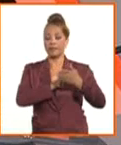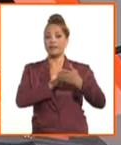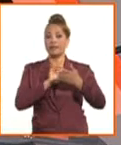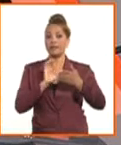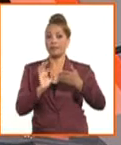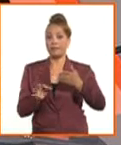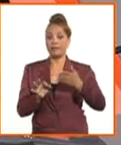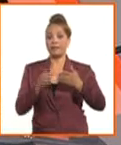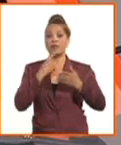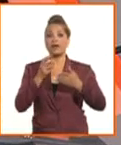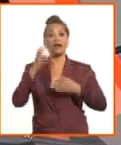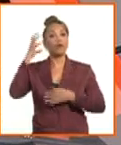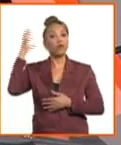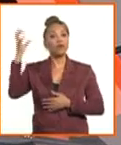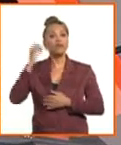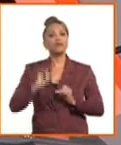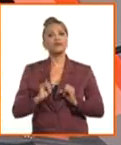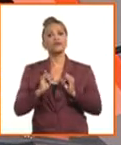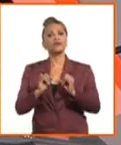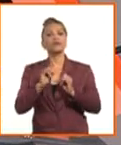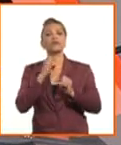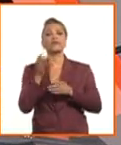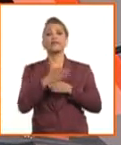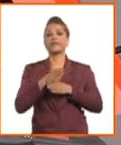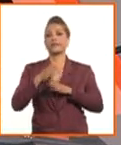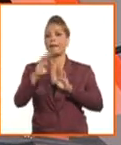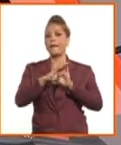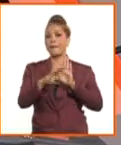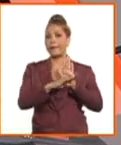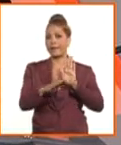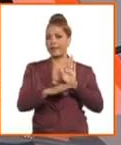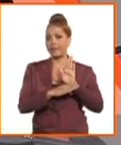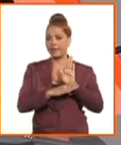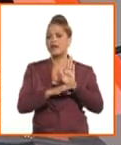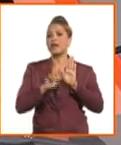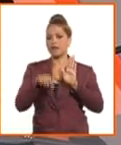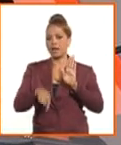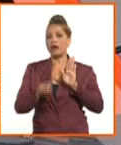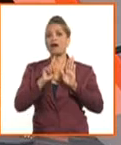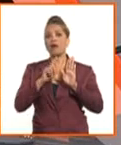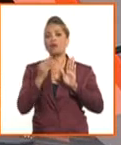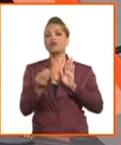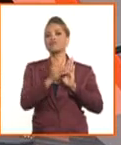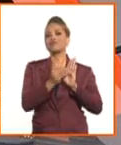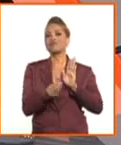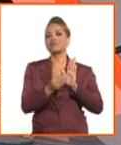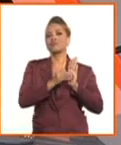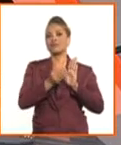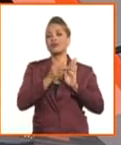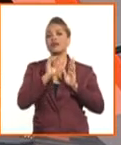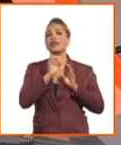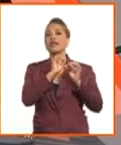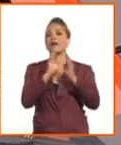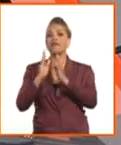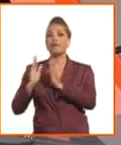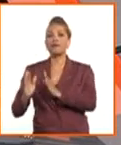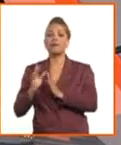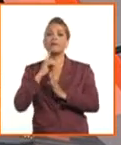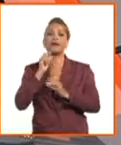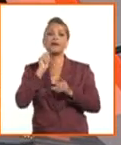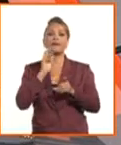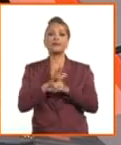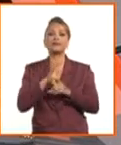nuestro gobierno anunció medidas que serían tomadas en el orden económico para reactivar los procesos fundamentales de